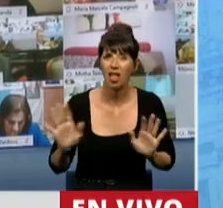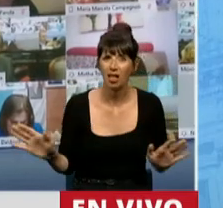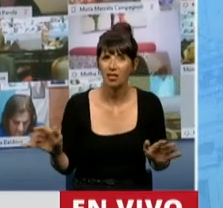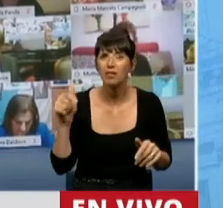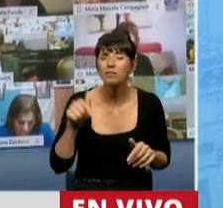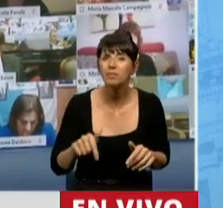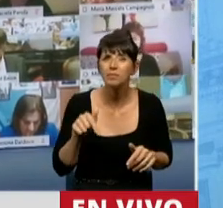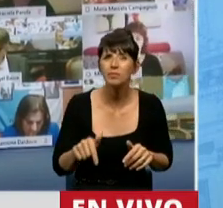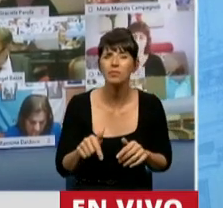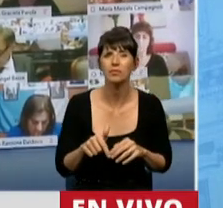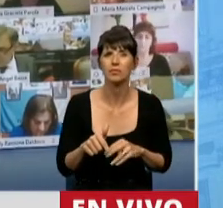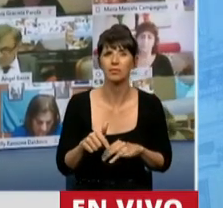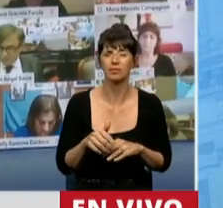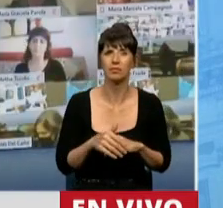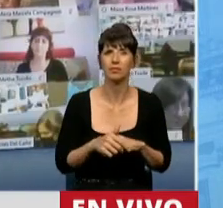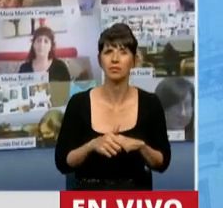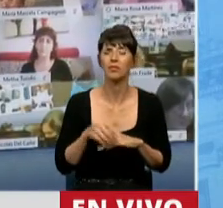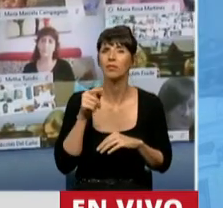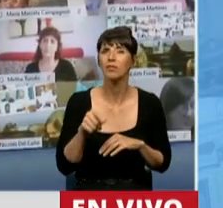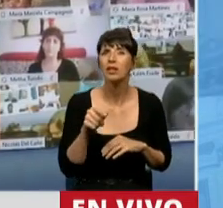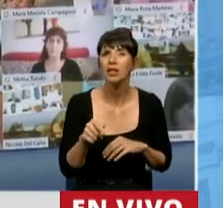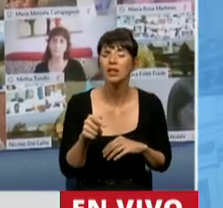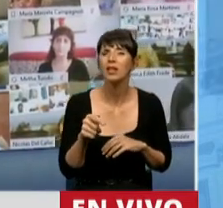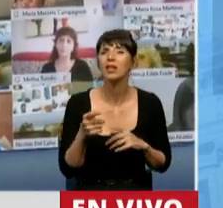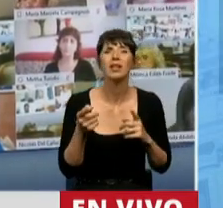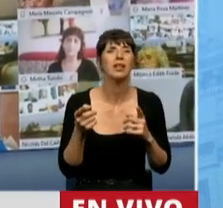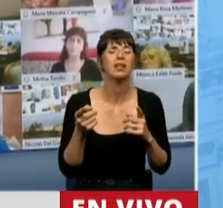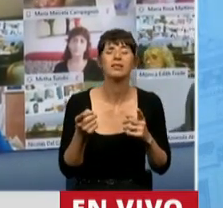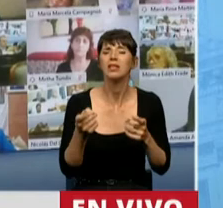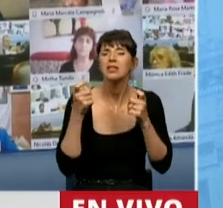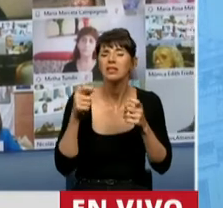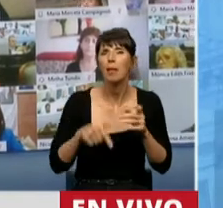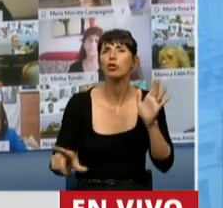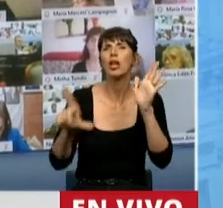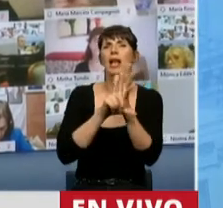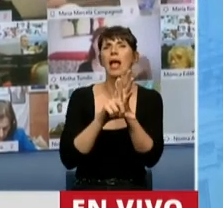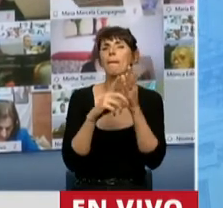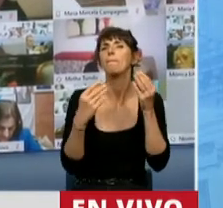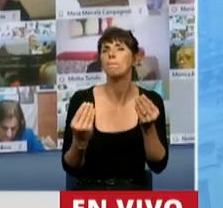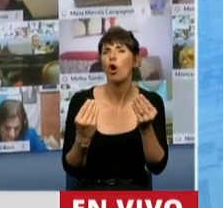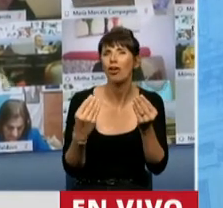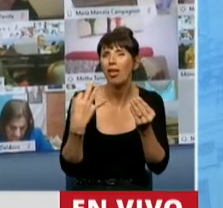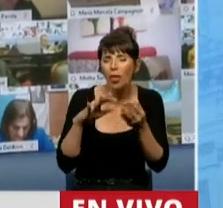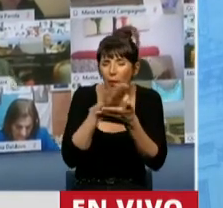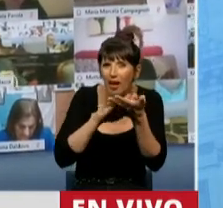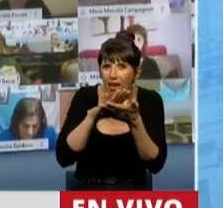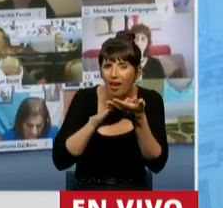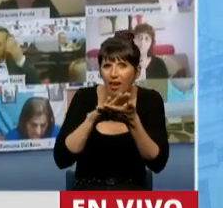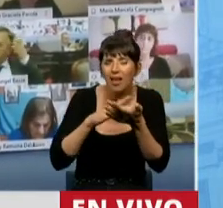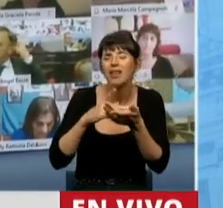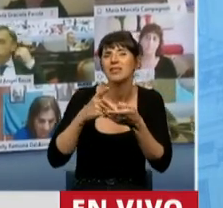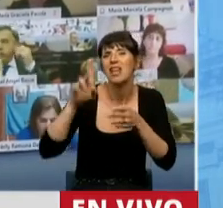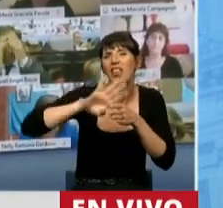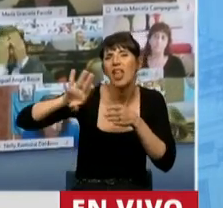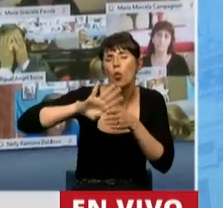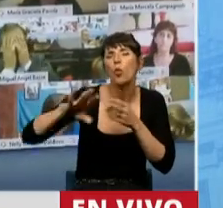que motiva, lo que hace necesaria esta ley, básicamente, es que hay que refinanciarle deudas a quienes no pueden